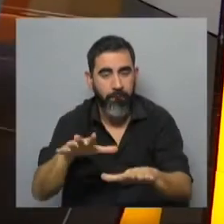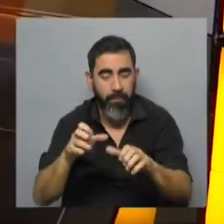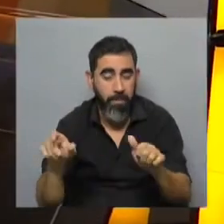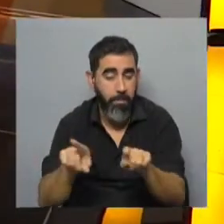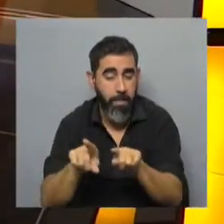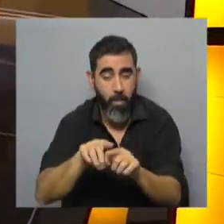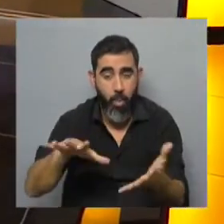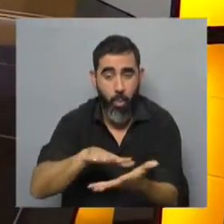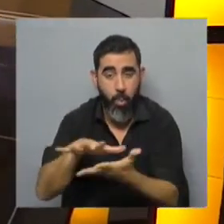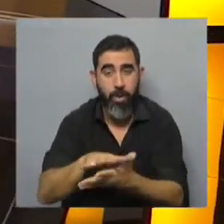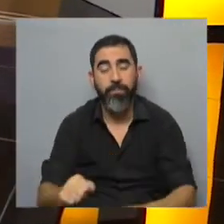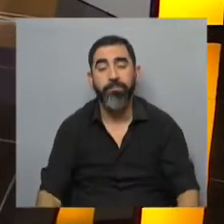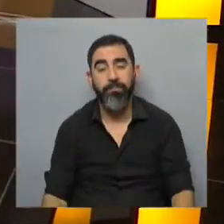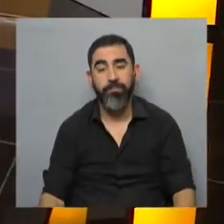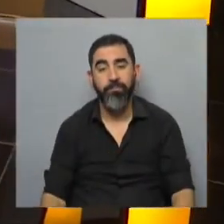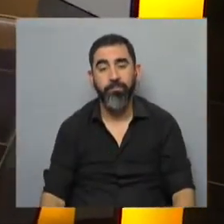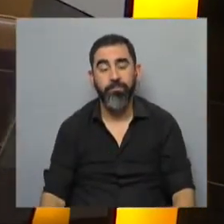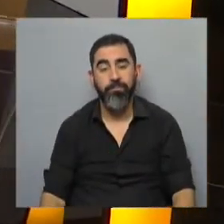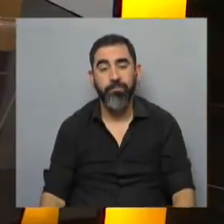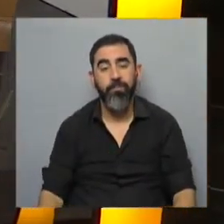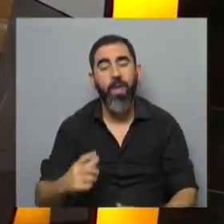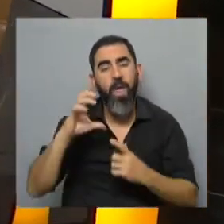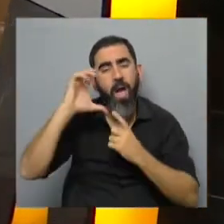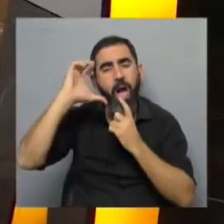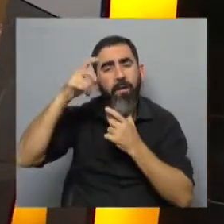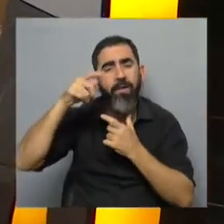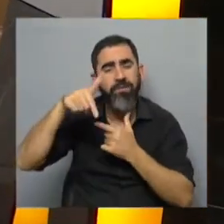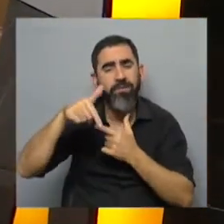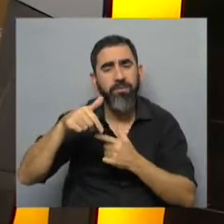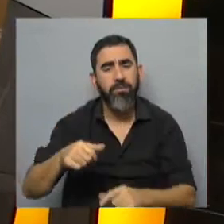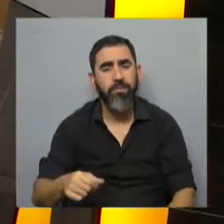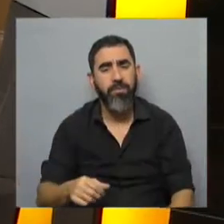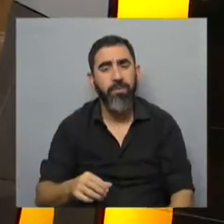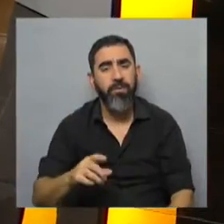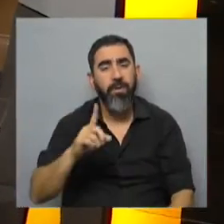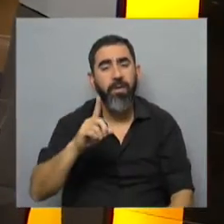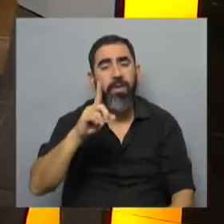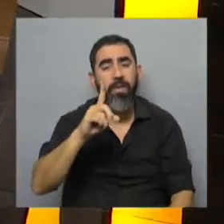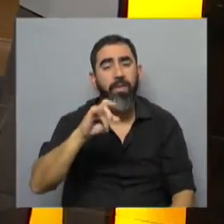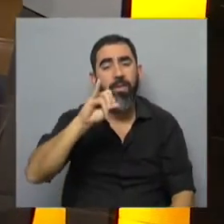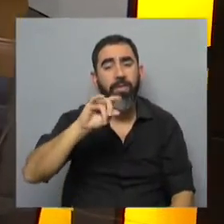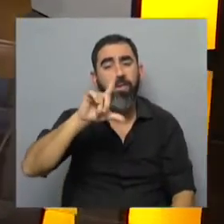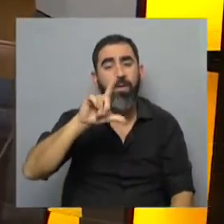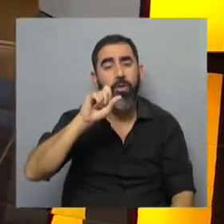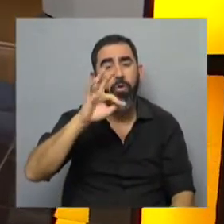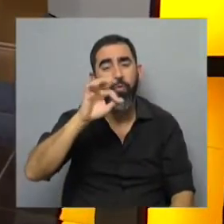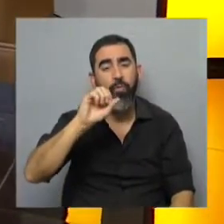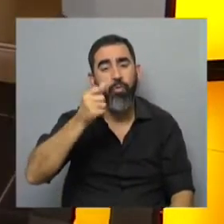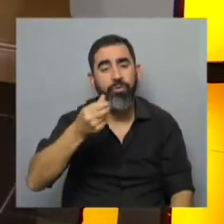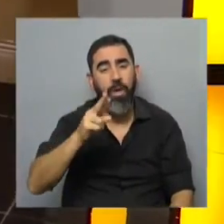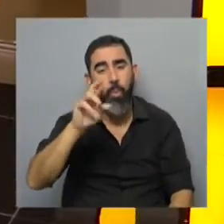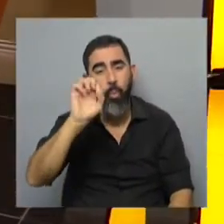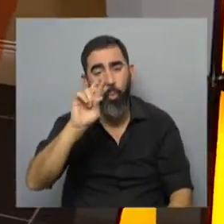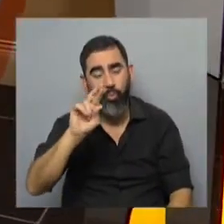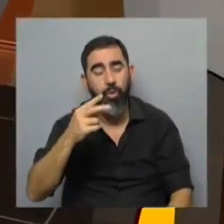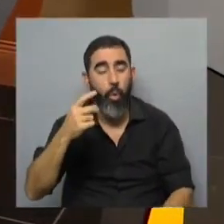lugar. Quiero detener un poquito en la cabeza de él. Este es un Dilophosaurus, sí, acá tiene el nombre científico. Ahí está. ¿Por